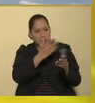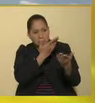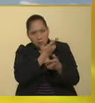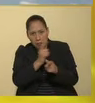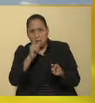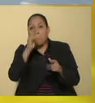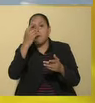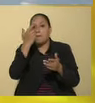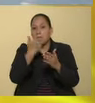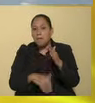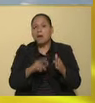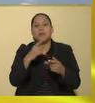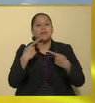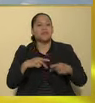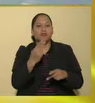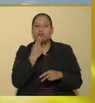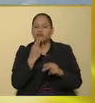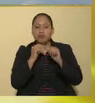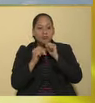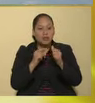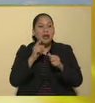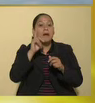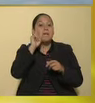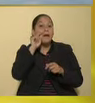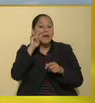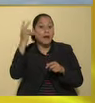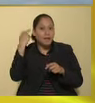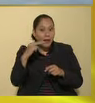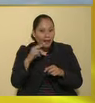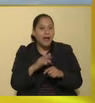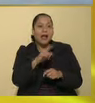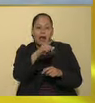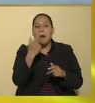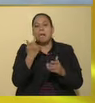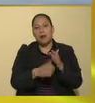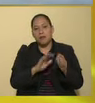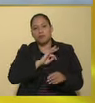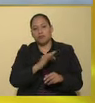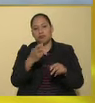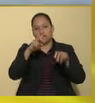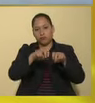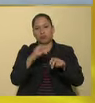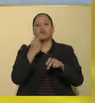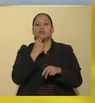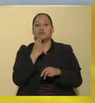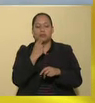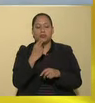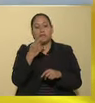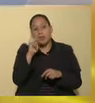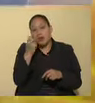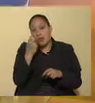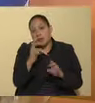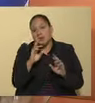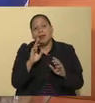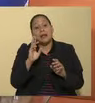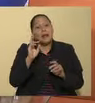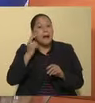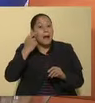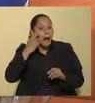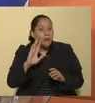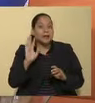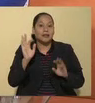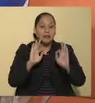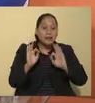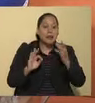disponibles porque nadie los utilizó y el viaje es mañana, bueno, pues nos puede costar mucho más barato. Pero, repito, es una moneda al aire y puede